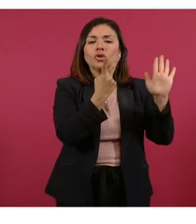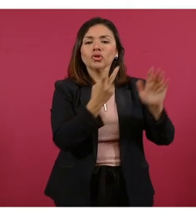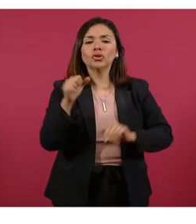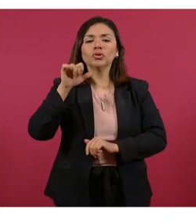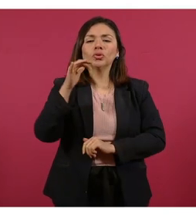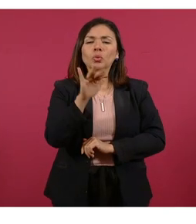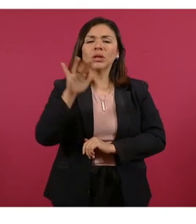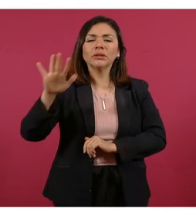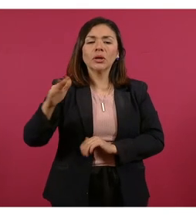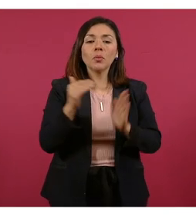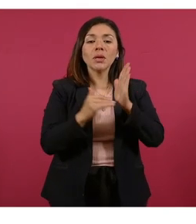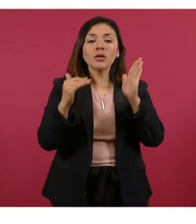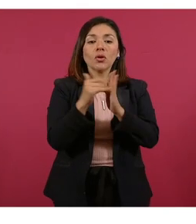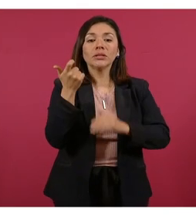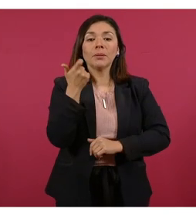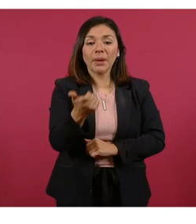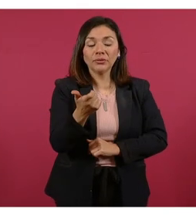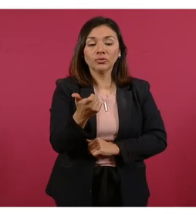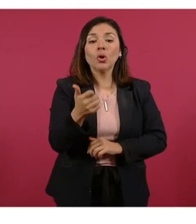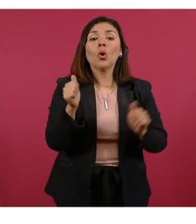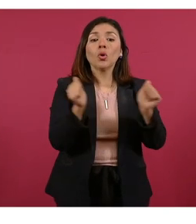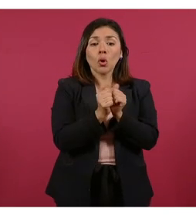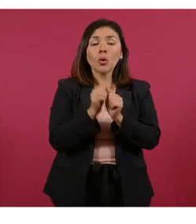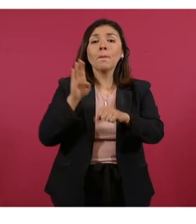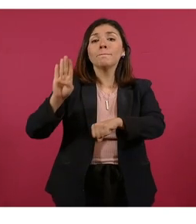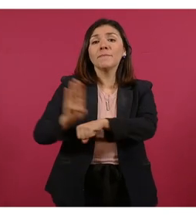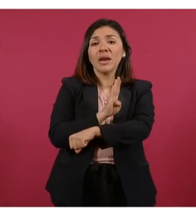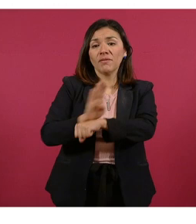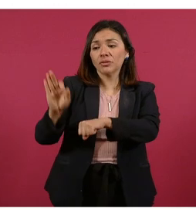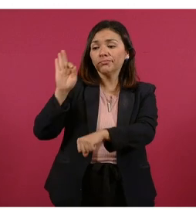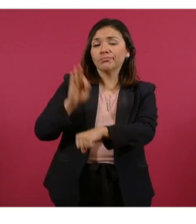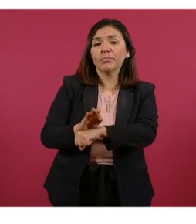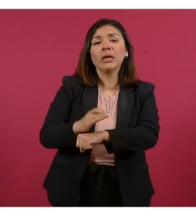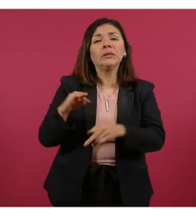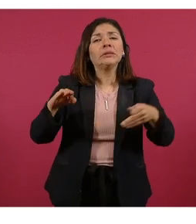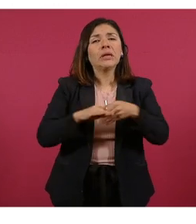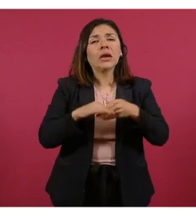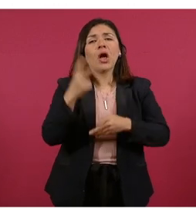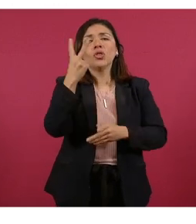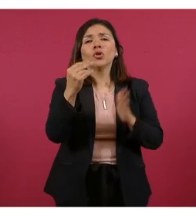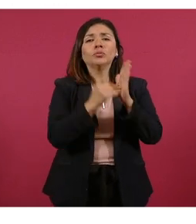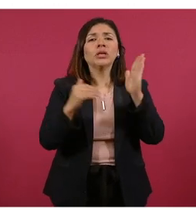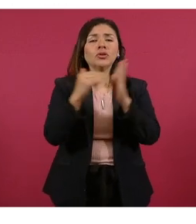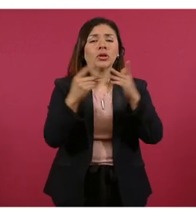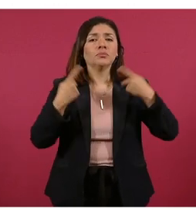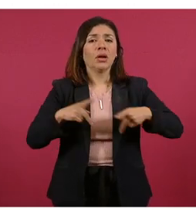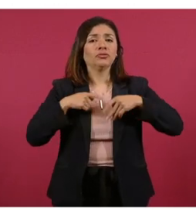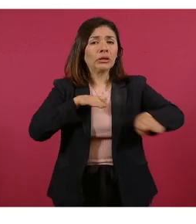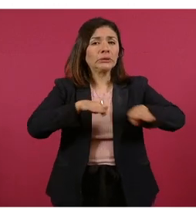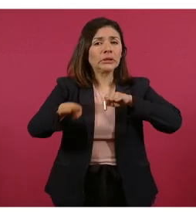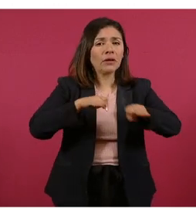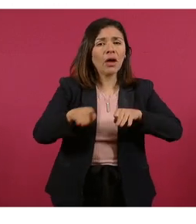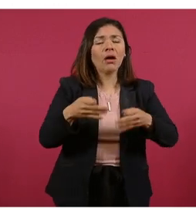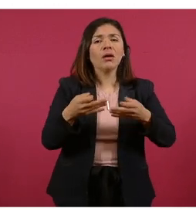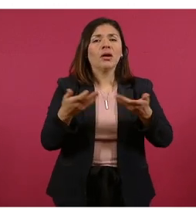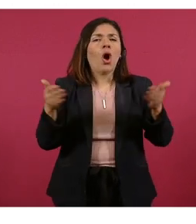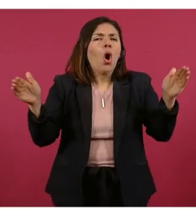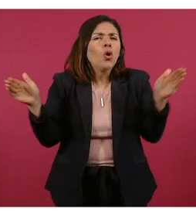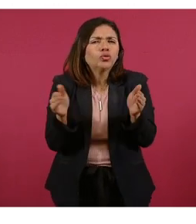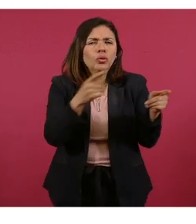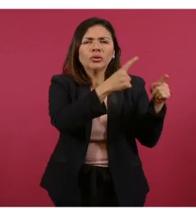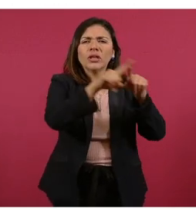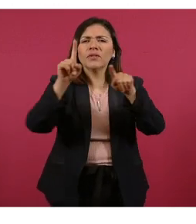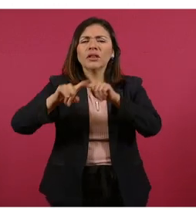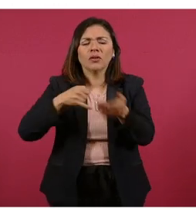16.255 millones de pesos y se beneficiará con ello a más de 2 millones de productores de pequeña escala de